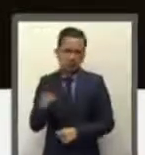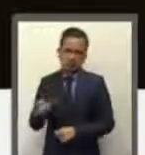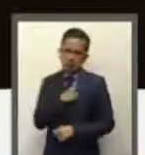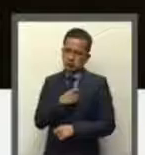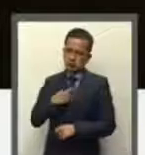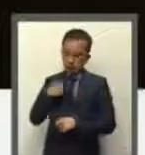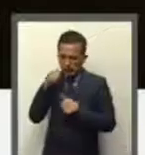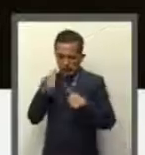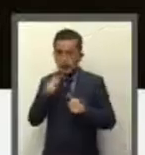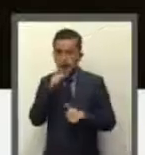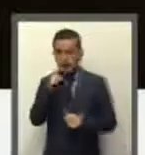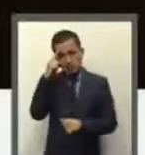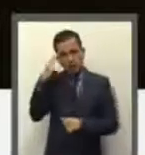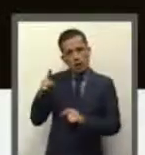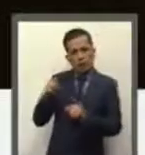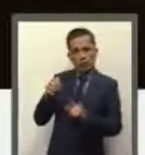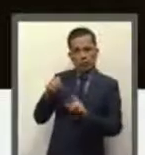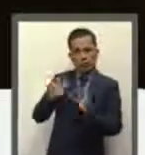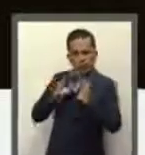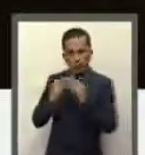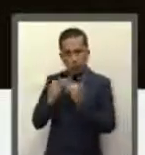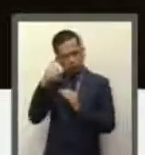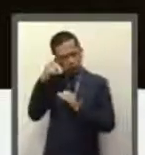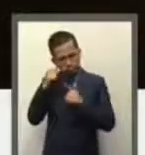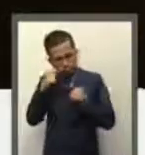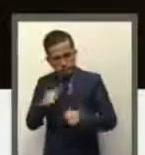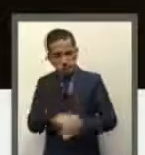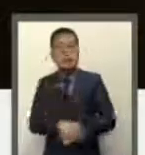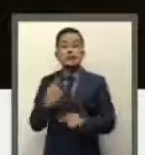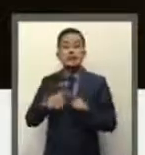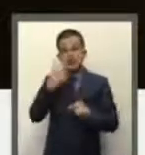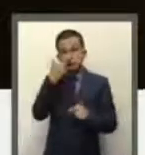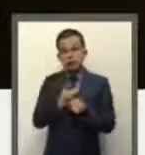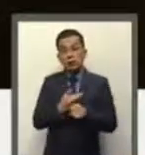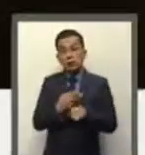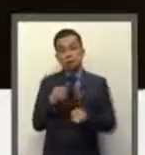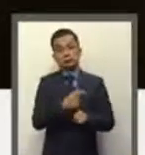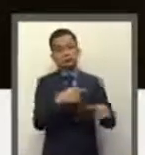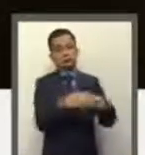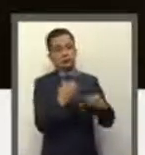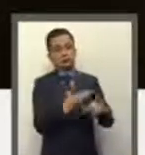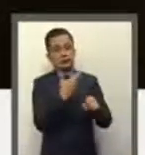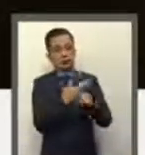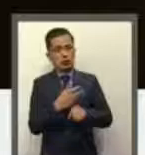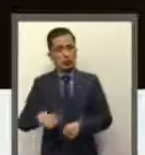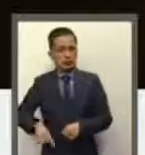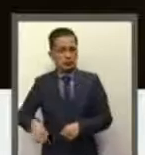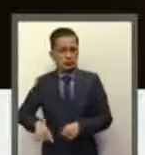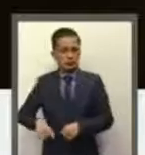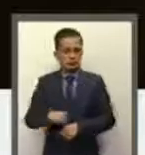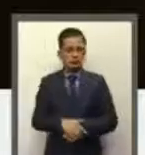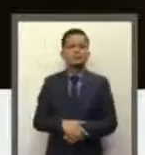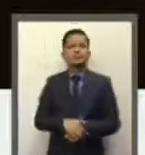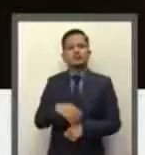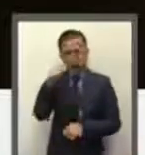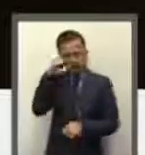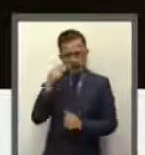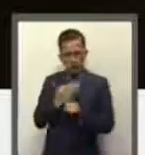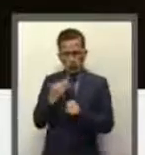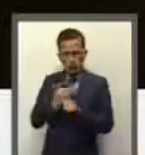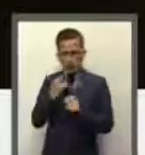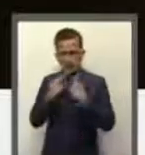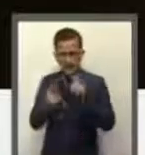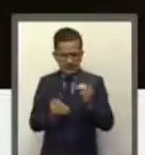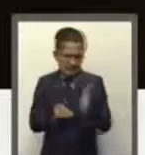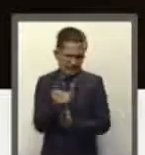Sistema Nacional de Atención a Víctimas es responsabilidad de la Secretaría de Gobernación. En la discusión de este dictamen en